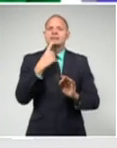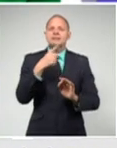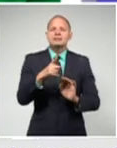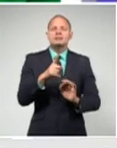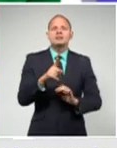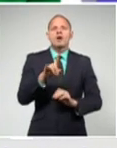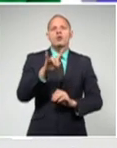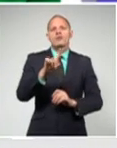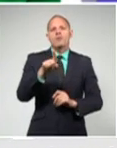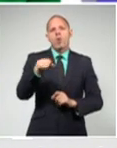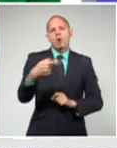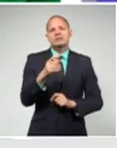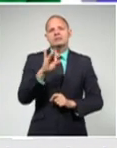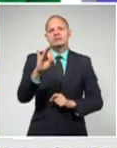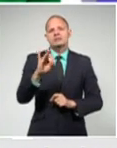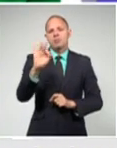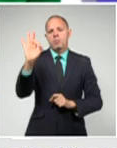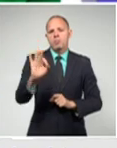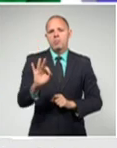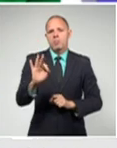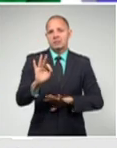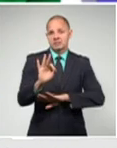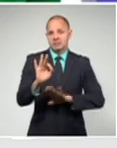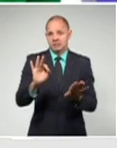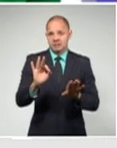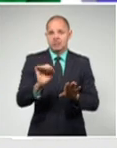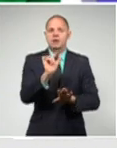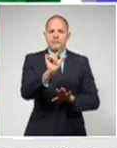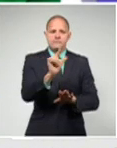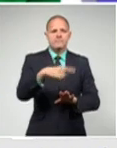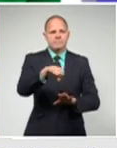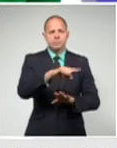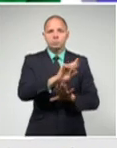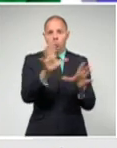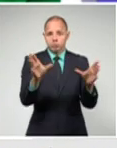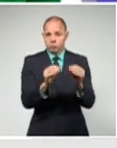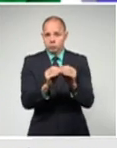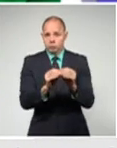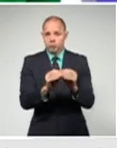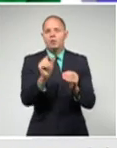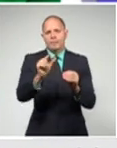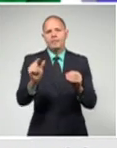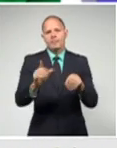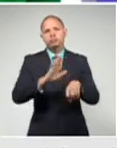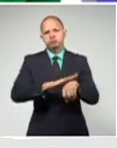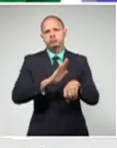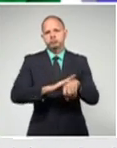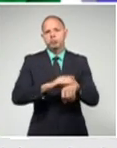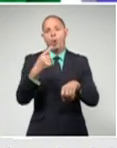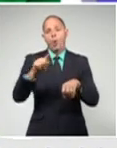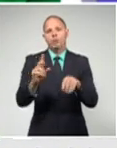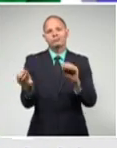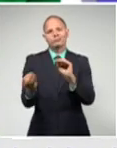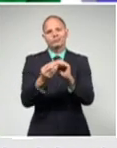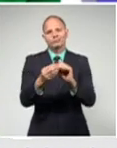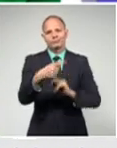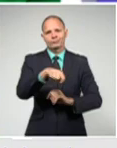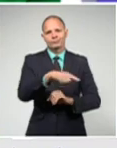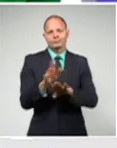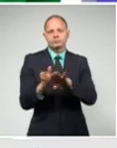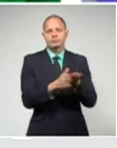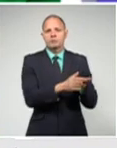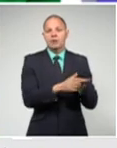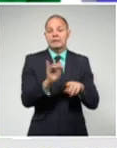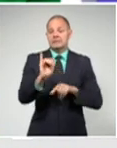91,7% de los pacientes diagnosticados contactos de casos confirmados. 6, como ya dijimos, importados con fuente de infección en el